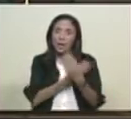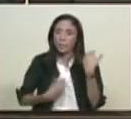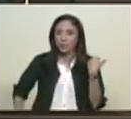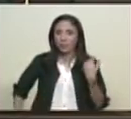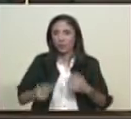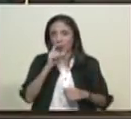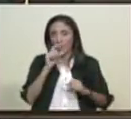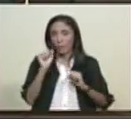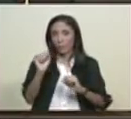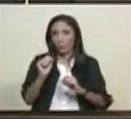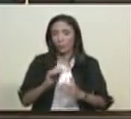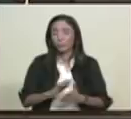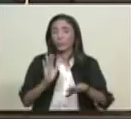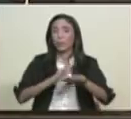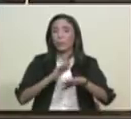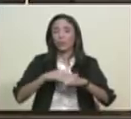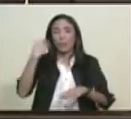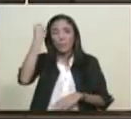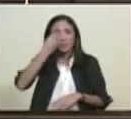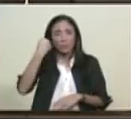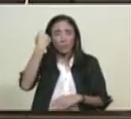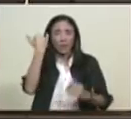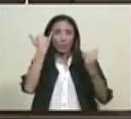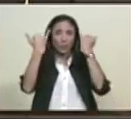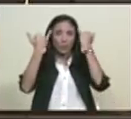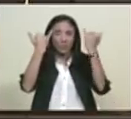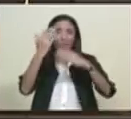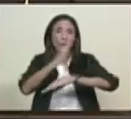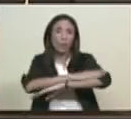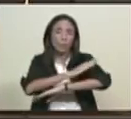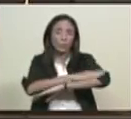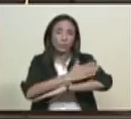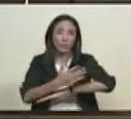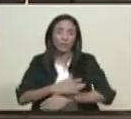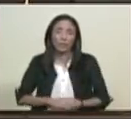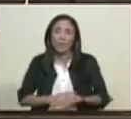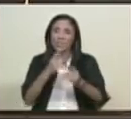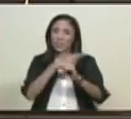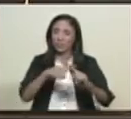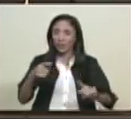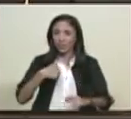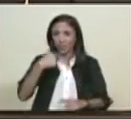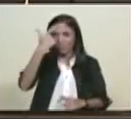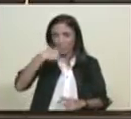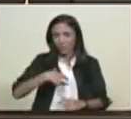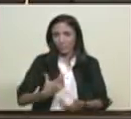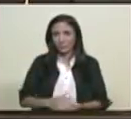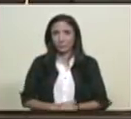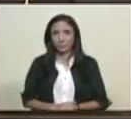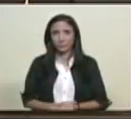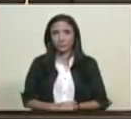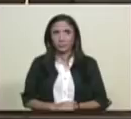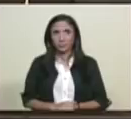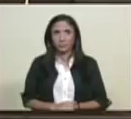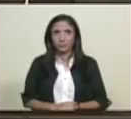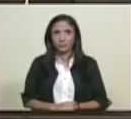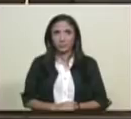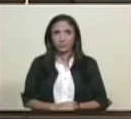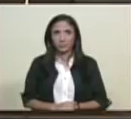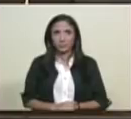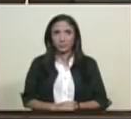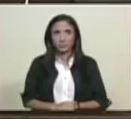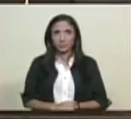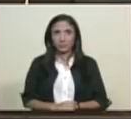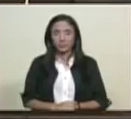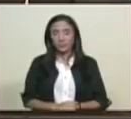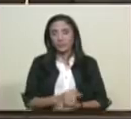y de su pensamiento y su actuación, es el señor Juan Manuel Santos, presidente de Colombia, y este humilde obrero, hijo de Hugo